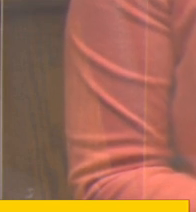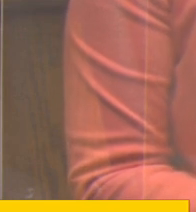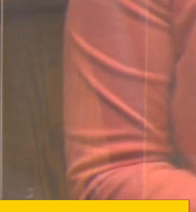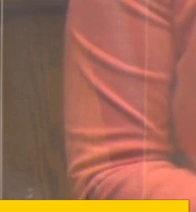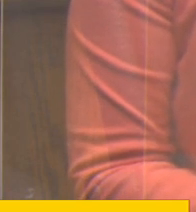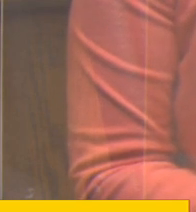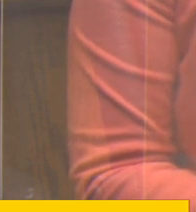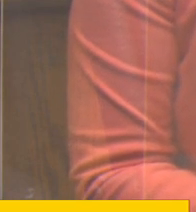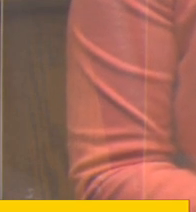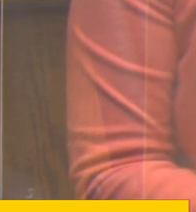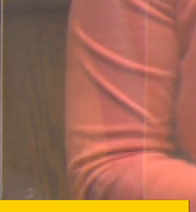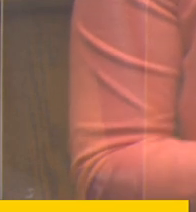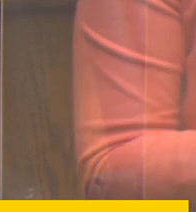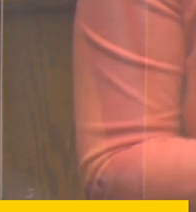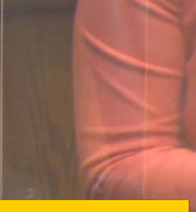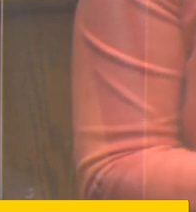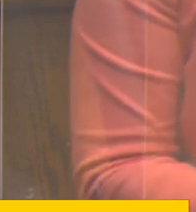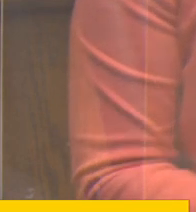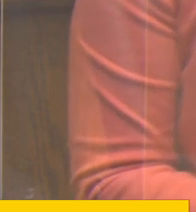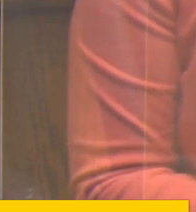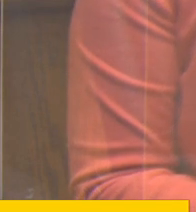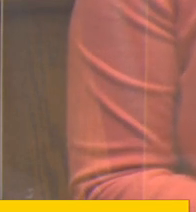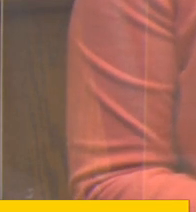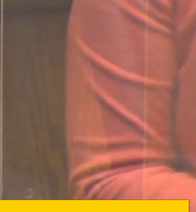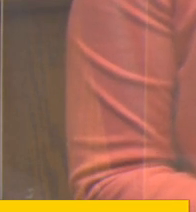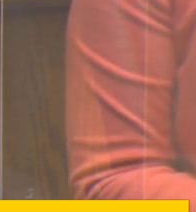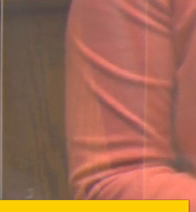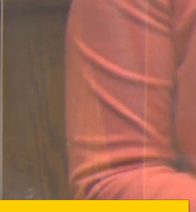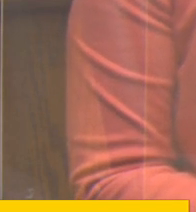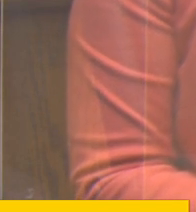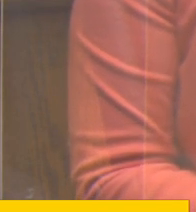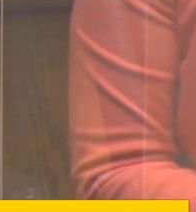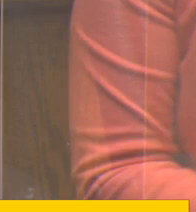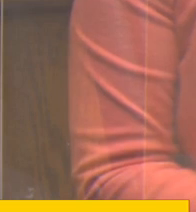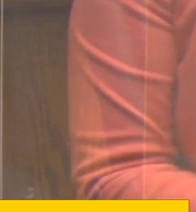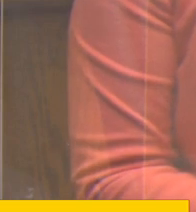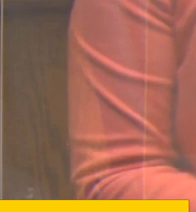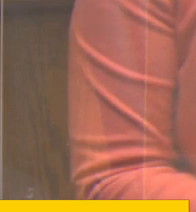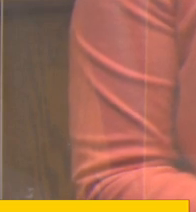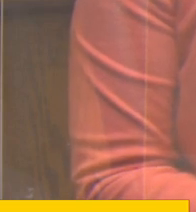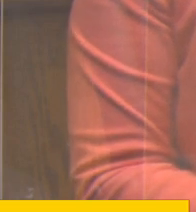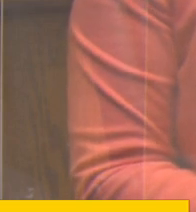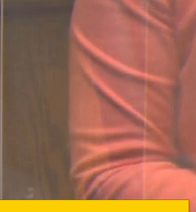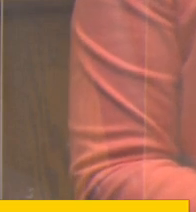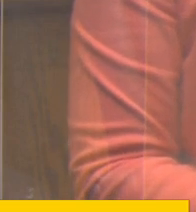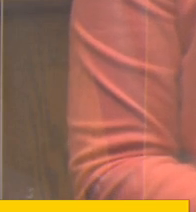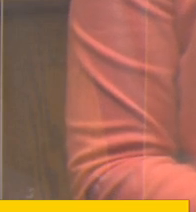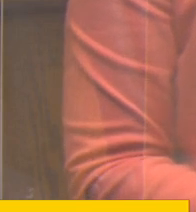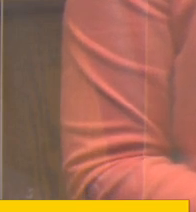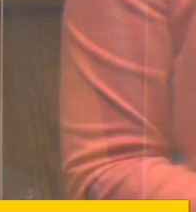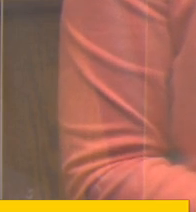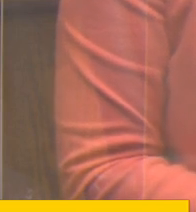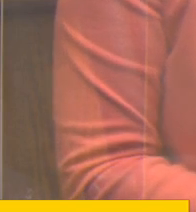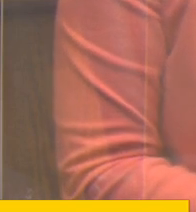municipalización de la educación, donde excluyó a un sector de docentes municipales del beneficio del Decreto